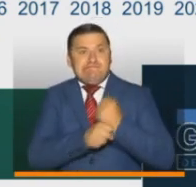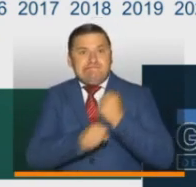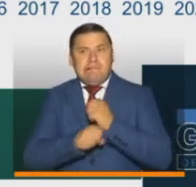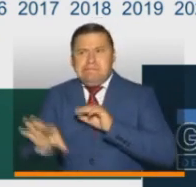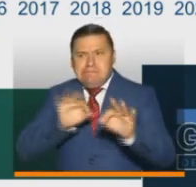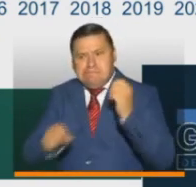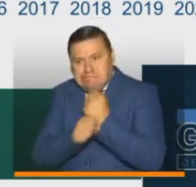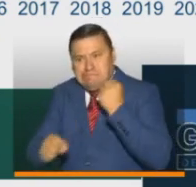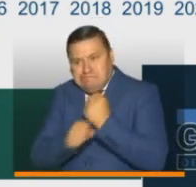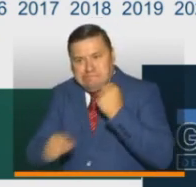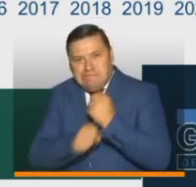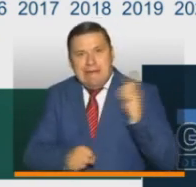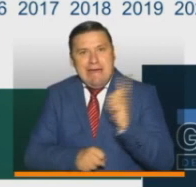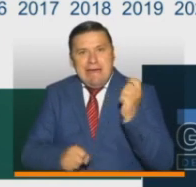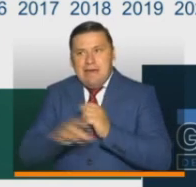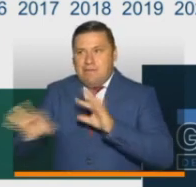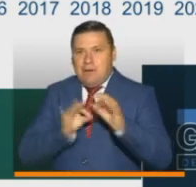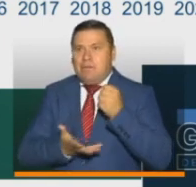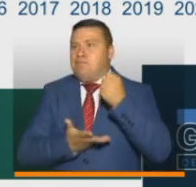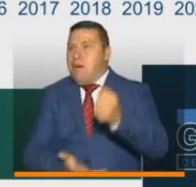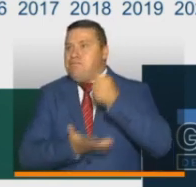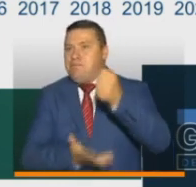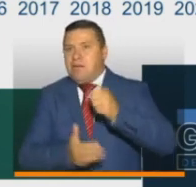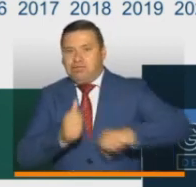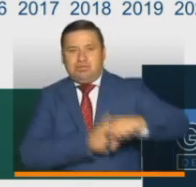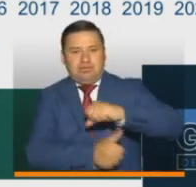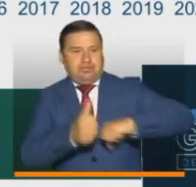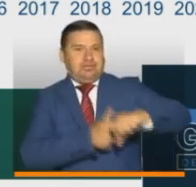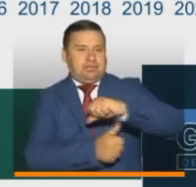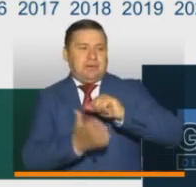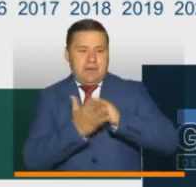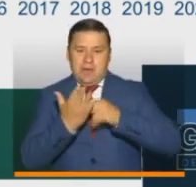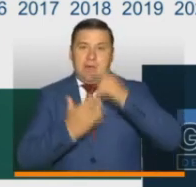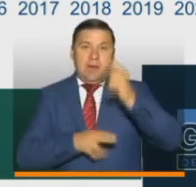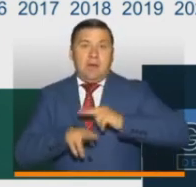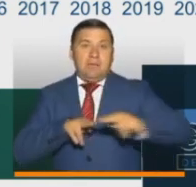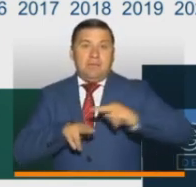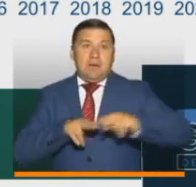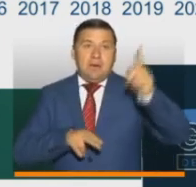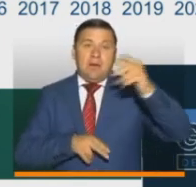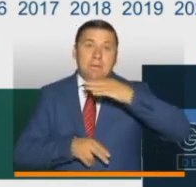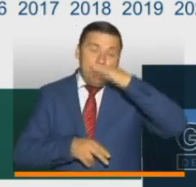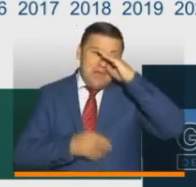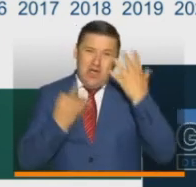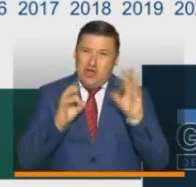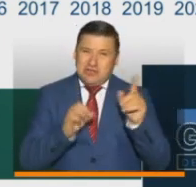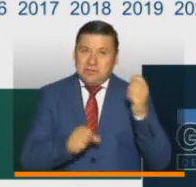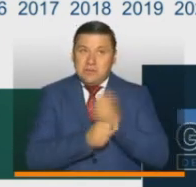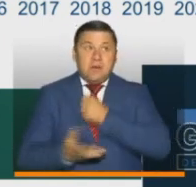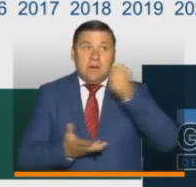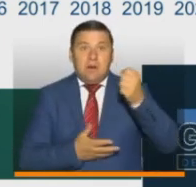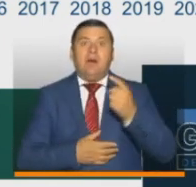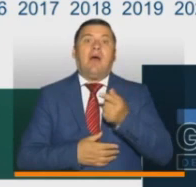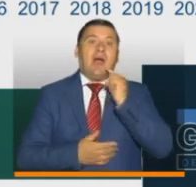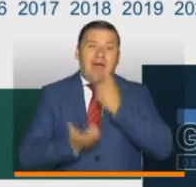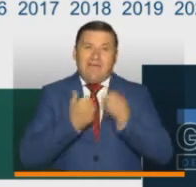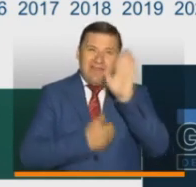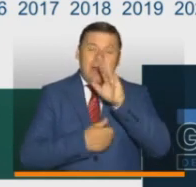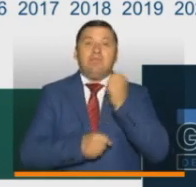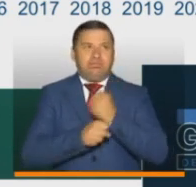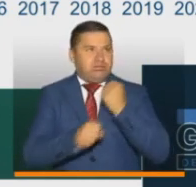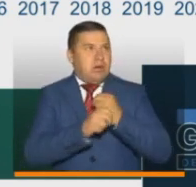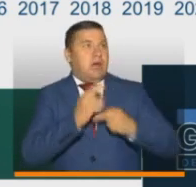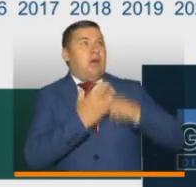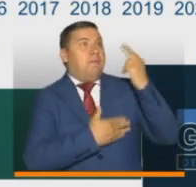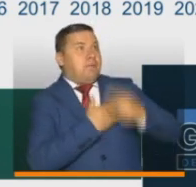pueda efectivamente hacer cada uno de los desembolsos. Igualmente con el proyecto del Metro del 80 en Medellín y así sucesivamente con Aerocafé, con cualquier cantidad